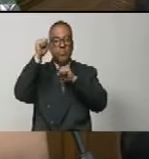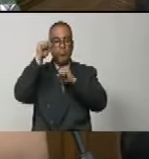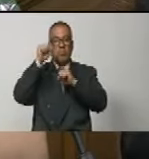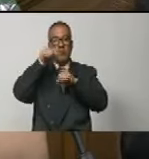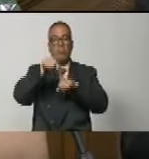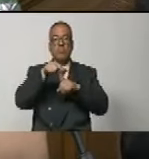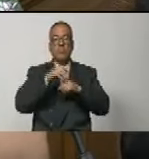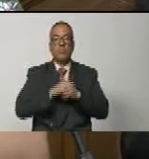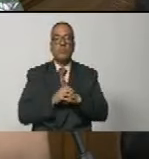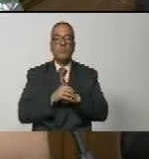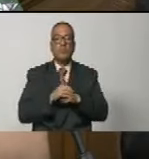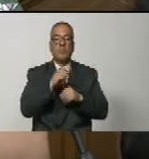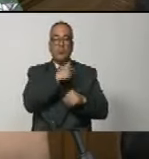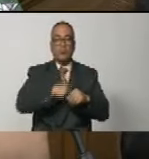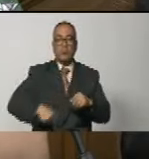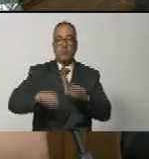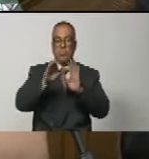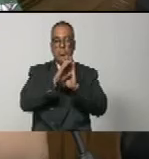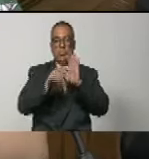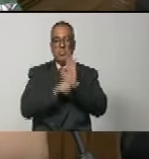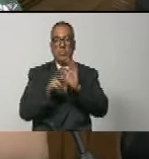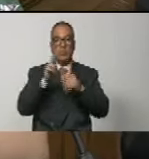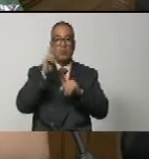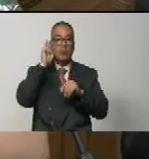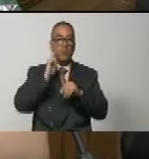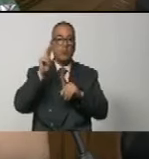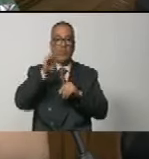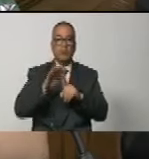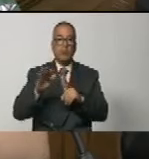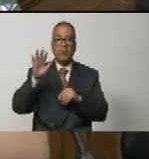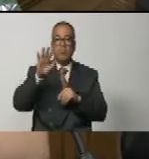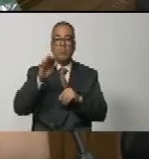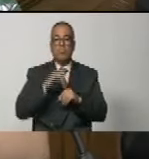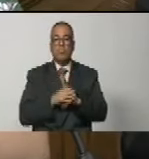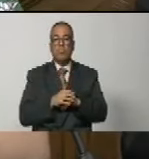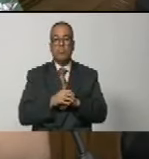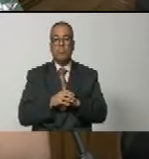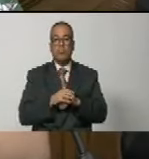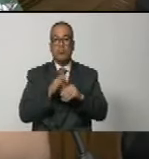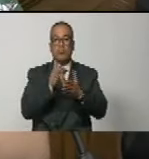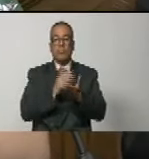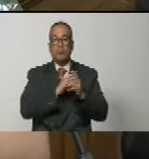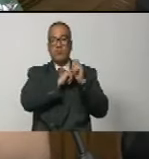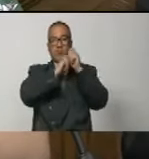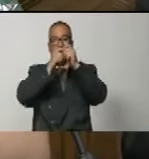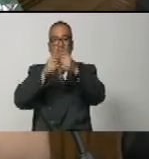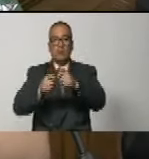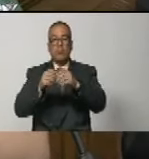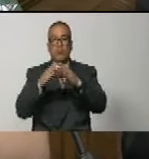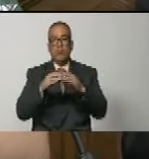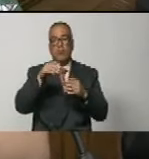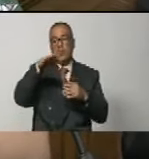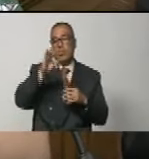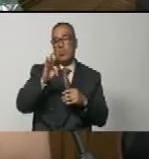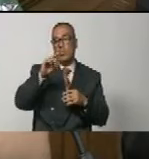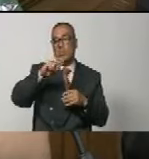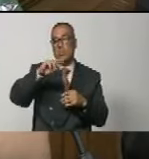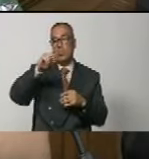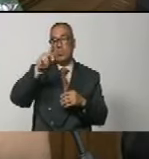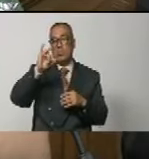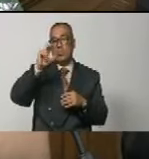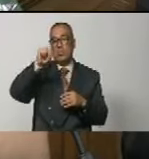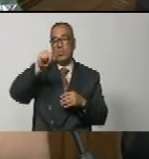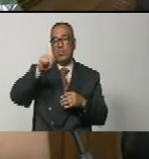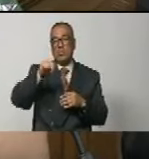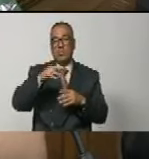Nicolás Maduro Moros, presidente constitucional de la República Bolivariana de Venezuela, para designar al ciudadano Franklin Ramírez